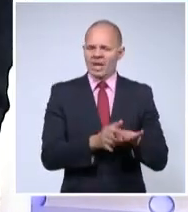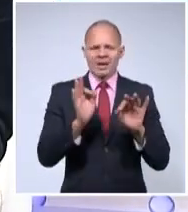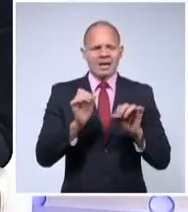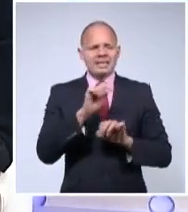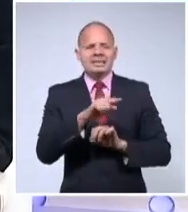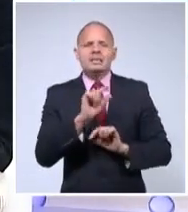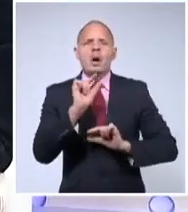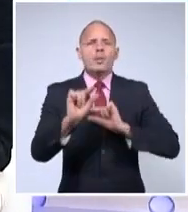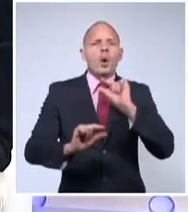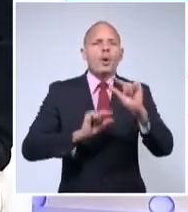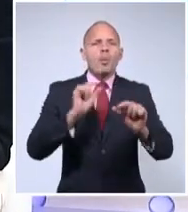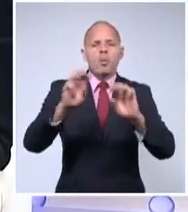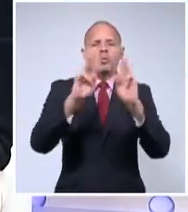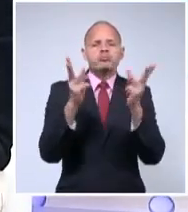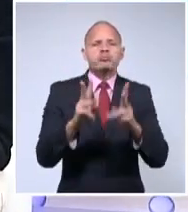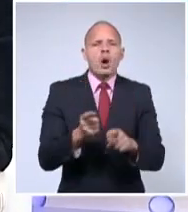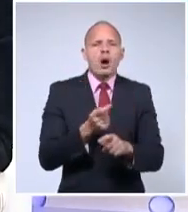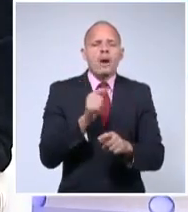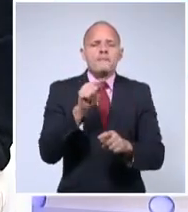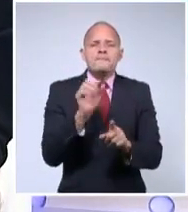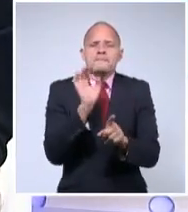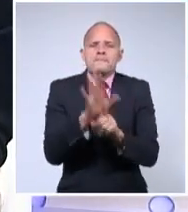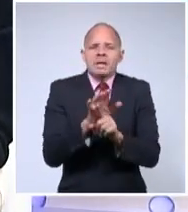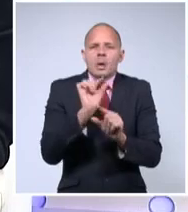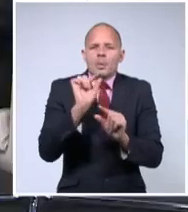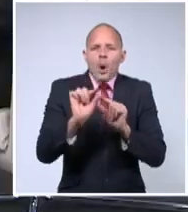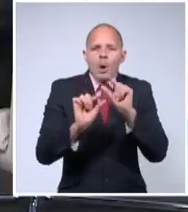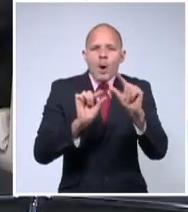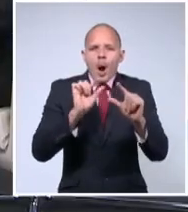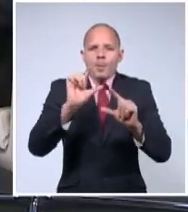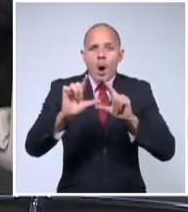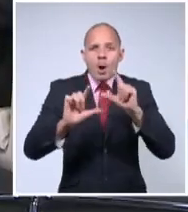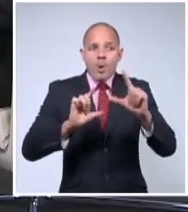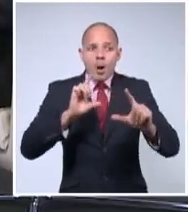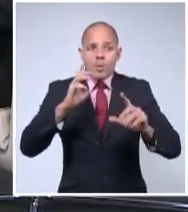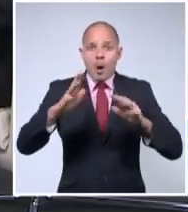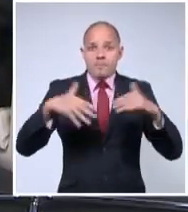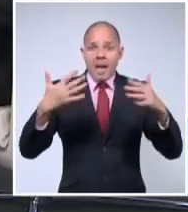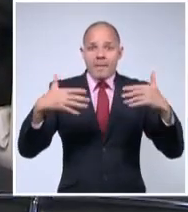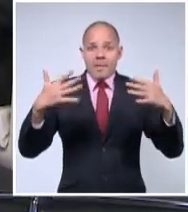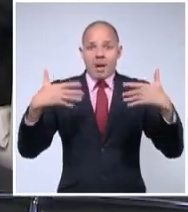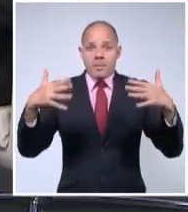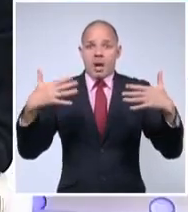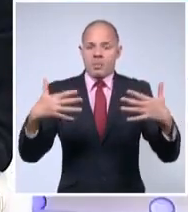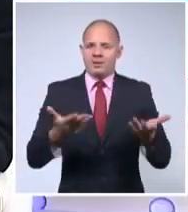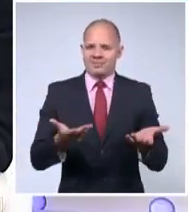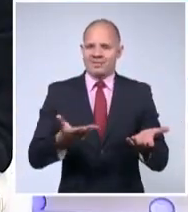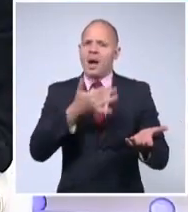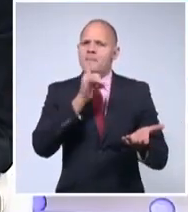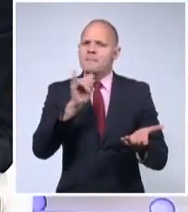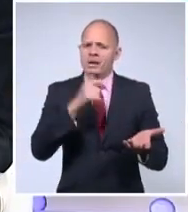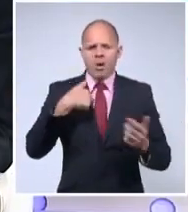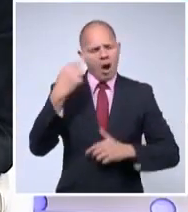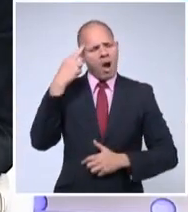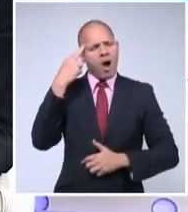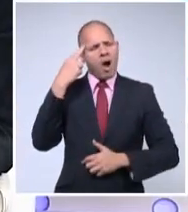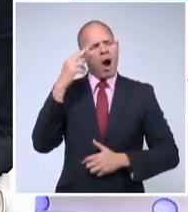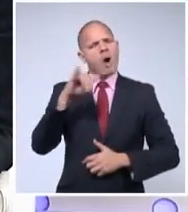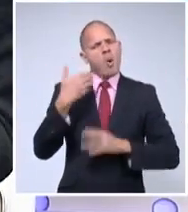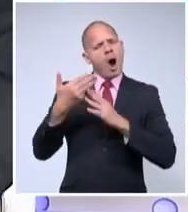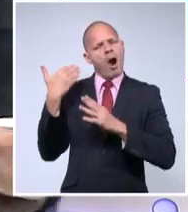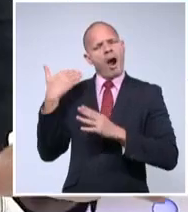a la material, a la concreta, me viene a la mente el resultado de las elecciones en los Estados Unidos. Las